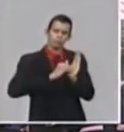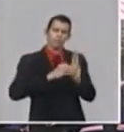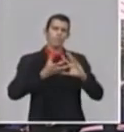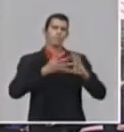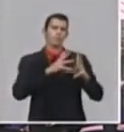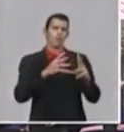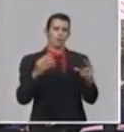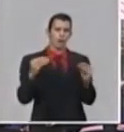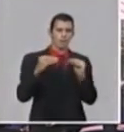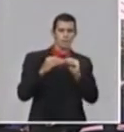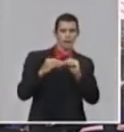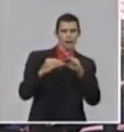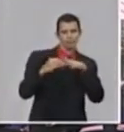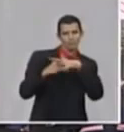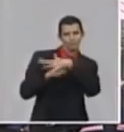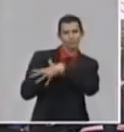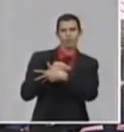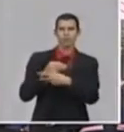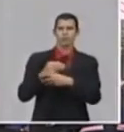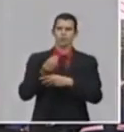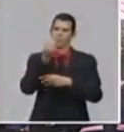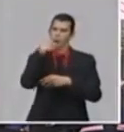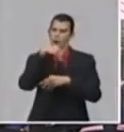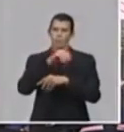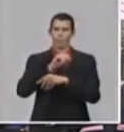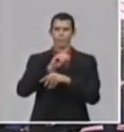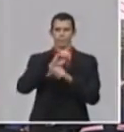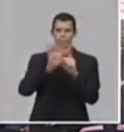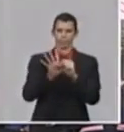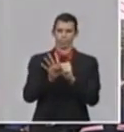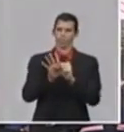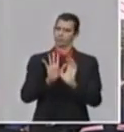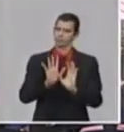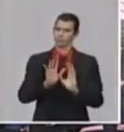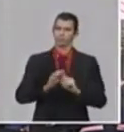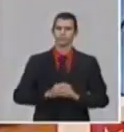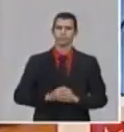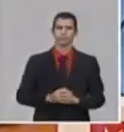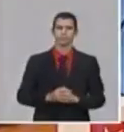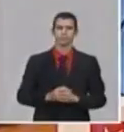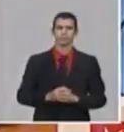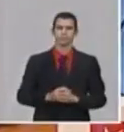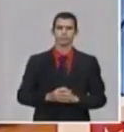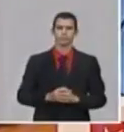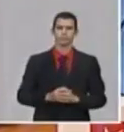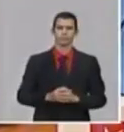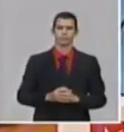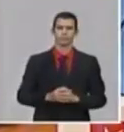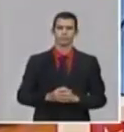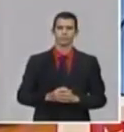que permite, en base a la racionalidad científica que hemos ido explicando, poder